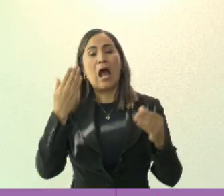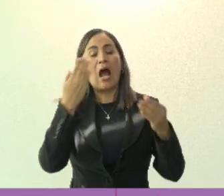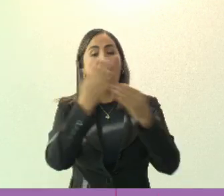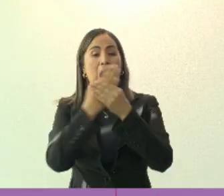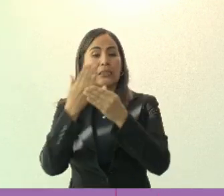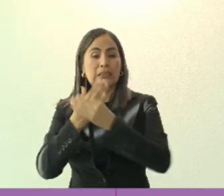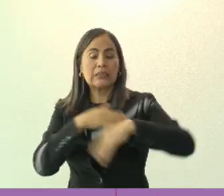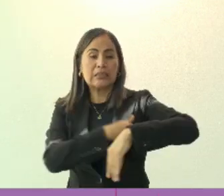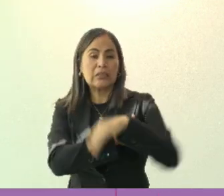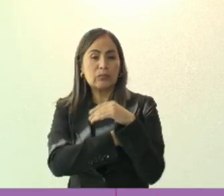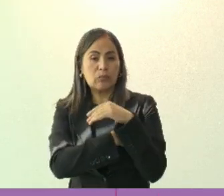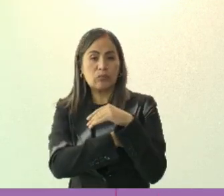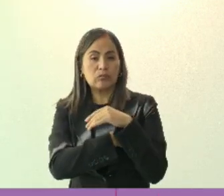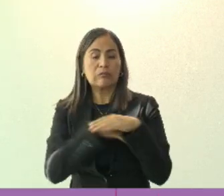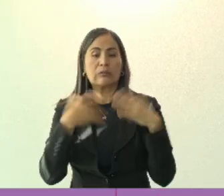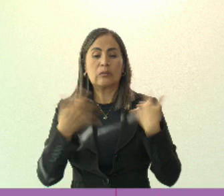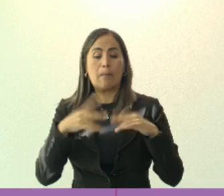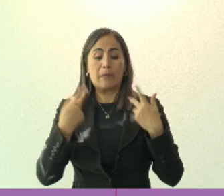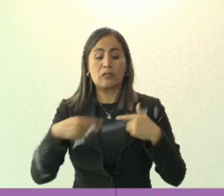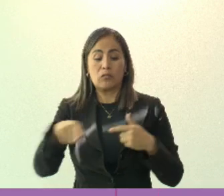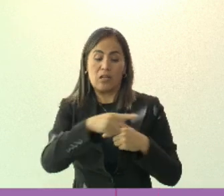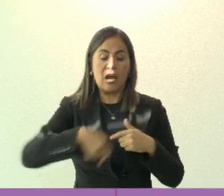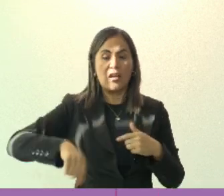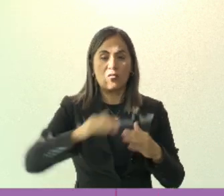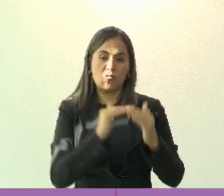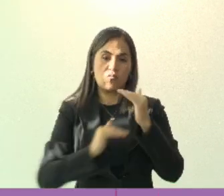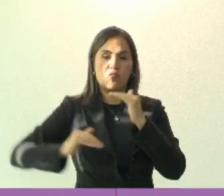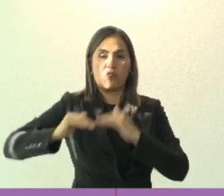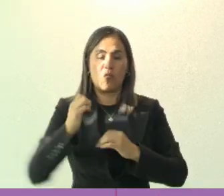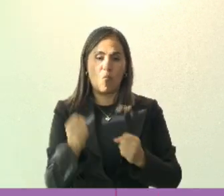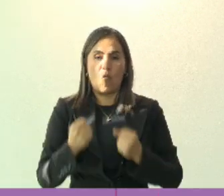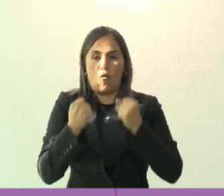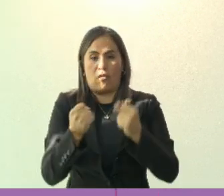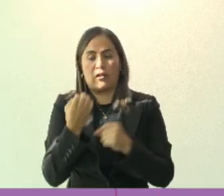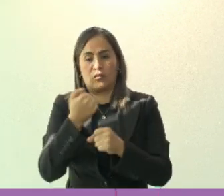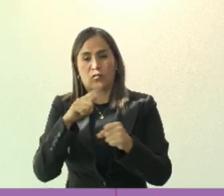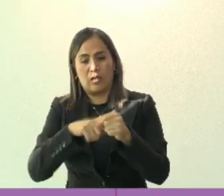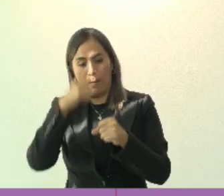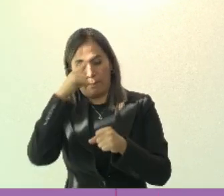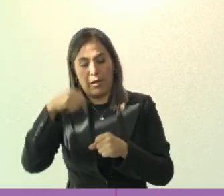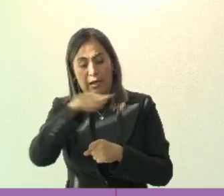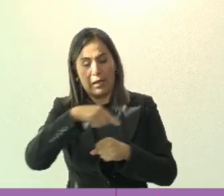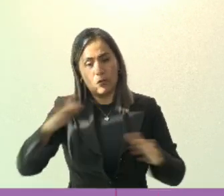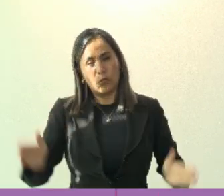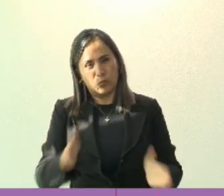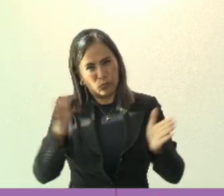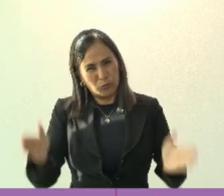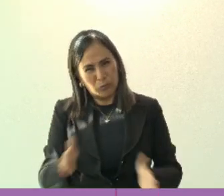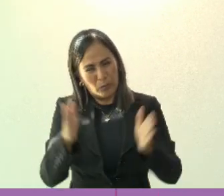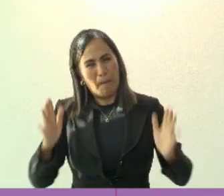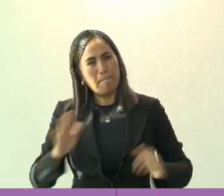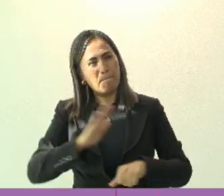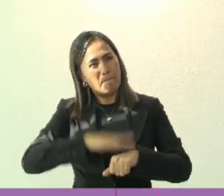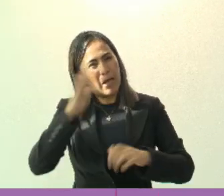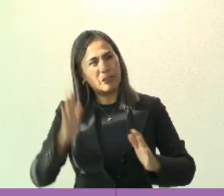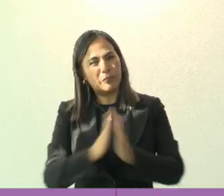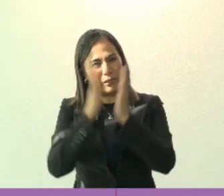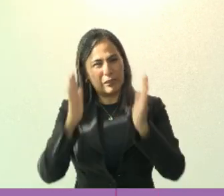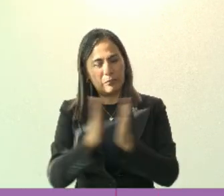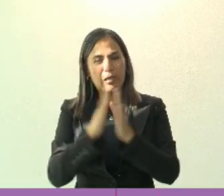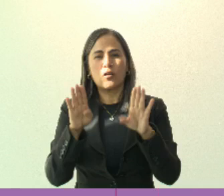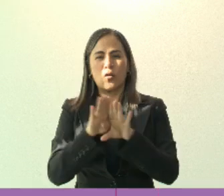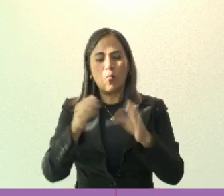el empoderamiento social, fomentando la participación ciudadana a través del acceso